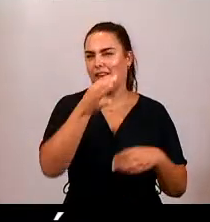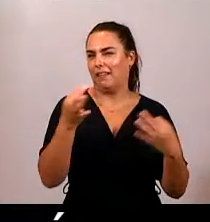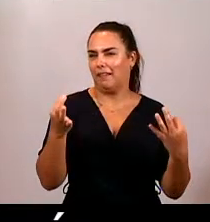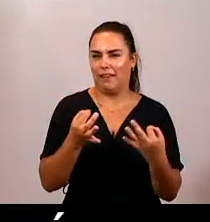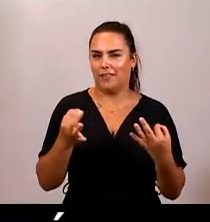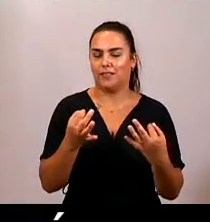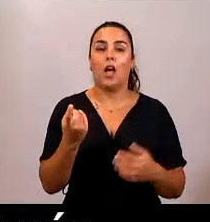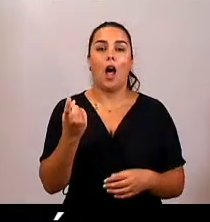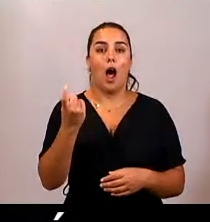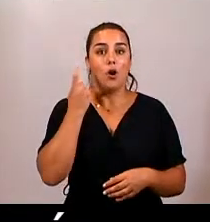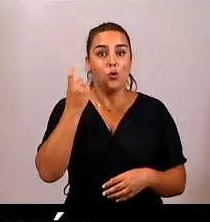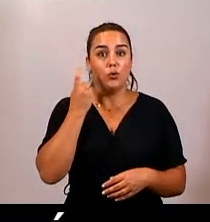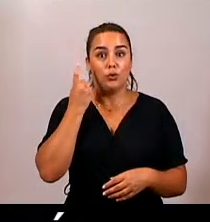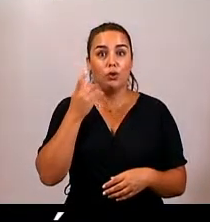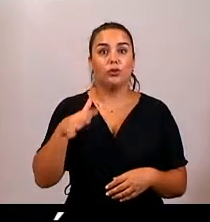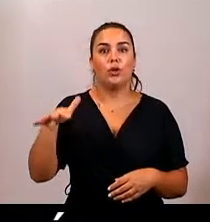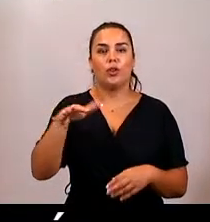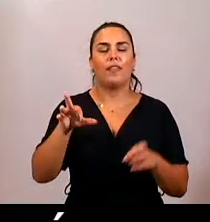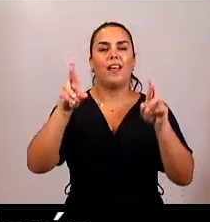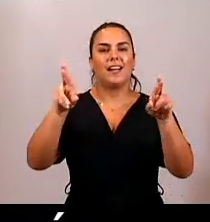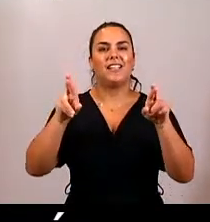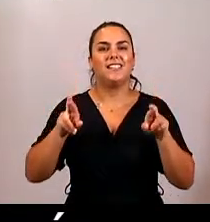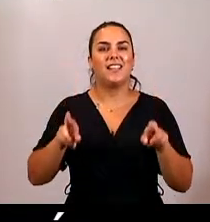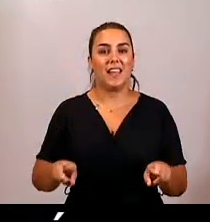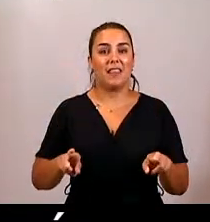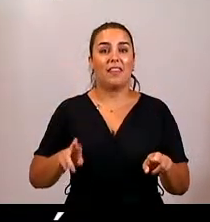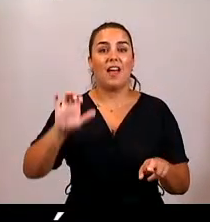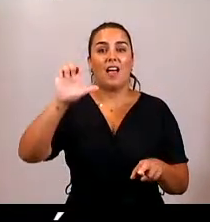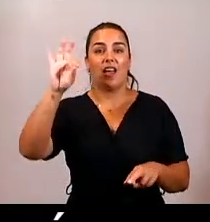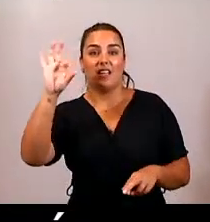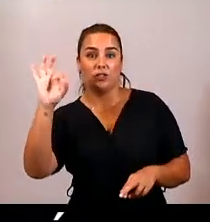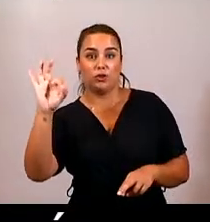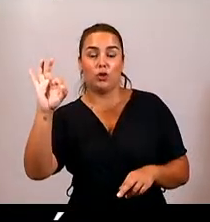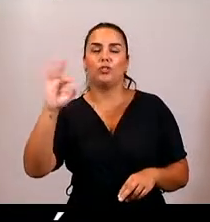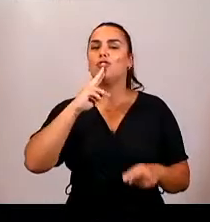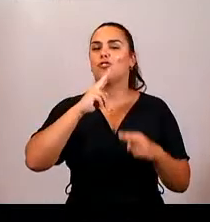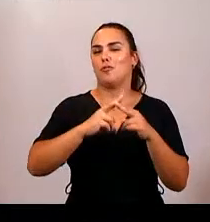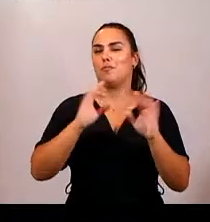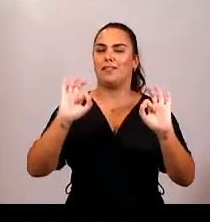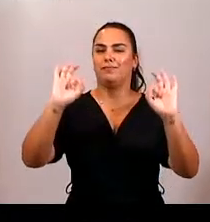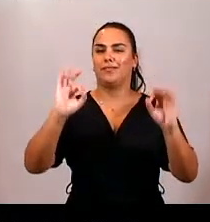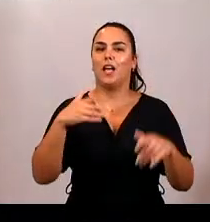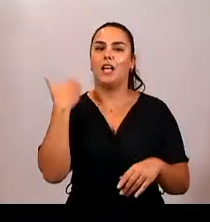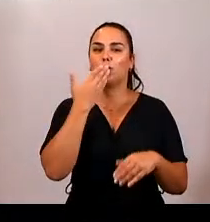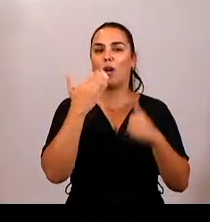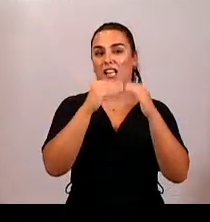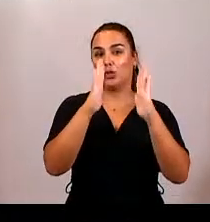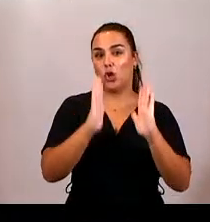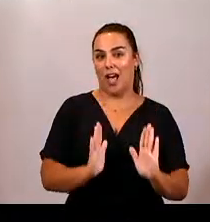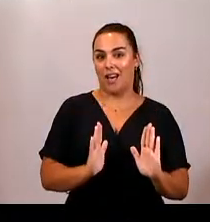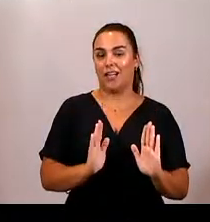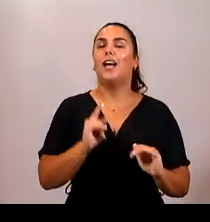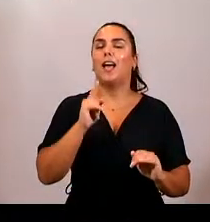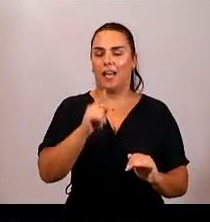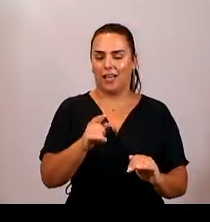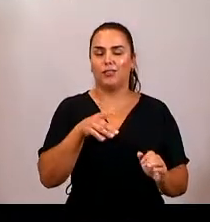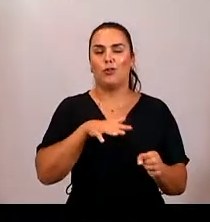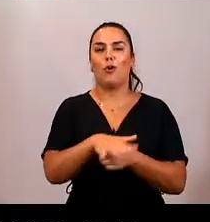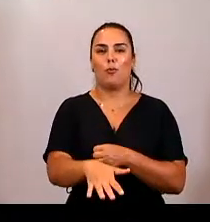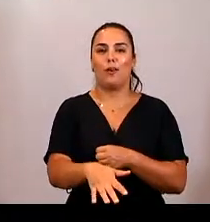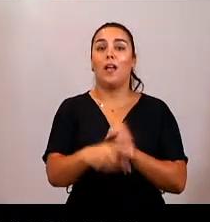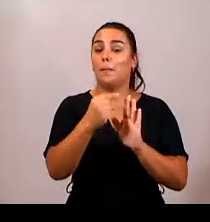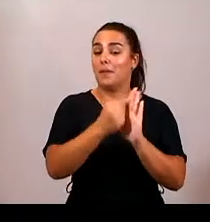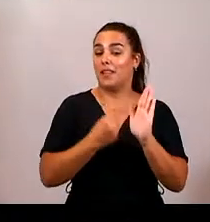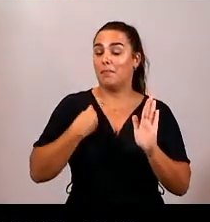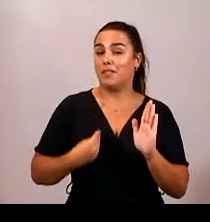dirigen a los alumnos que se alojan en las residencias de secundaria, en las llamadas escuelas hogar. Con esta medida, les